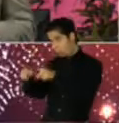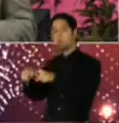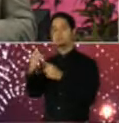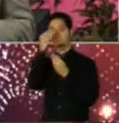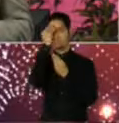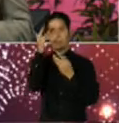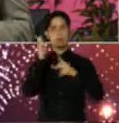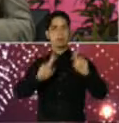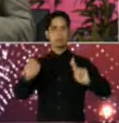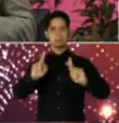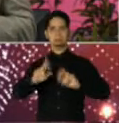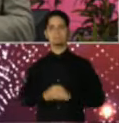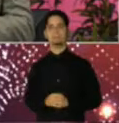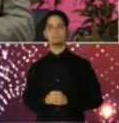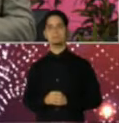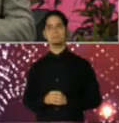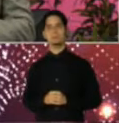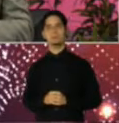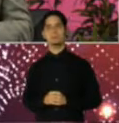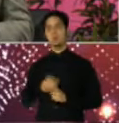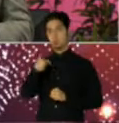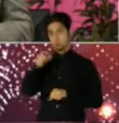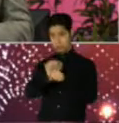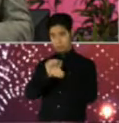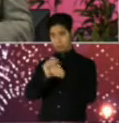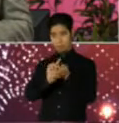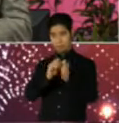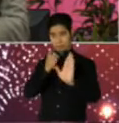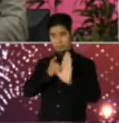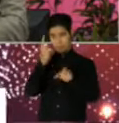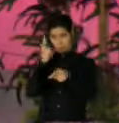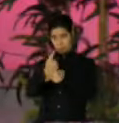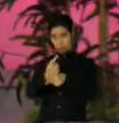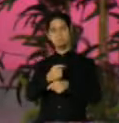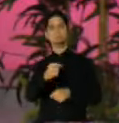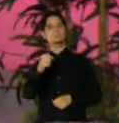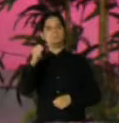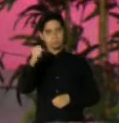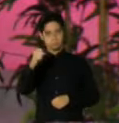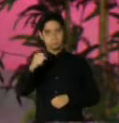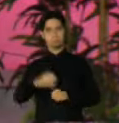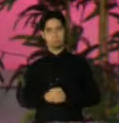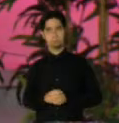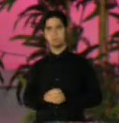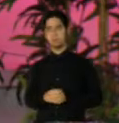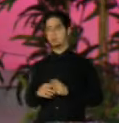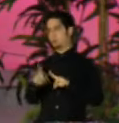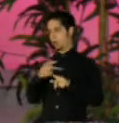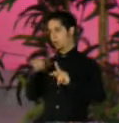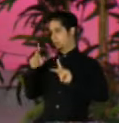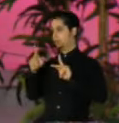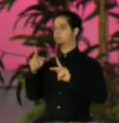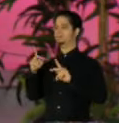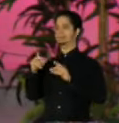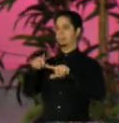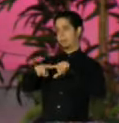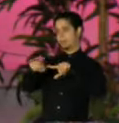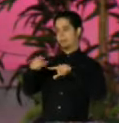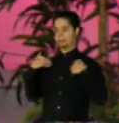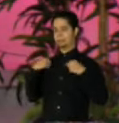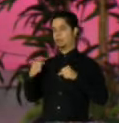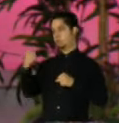Sí, definitivamente. Entonces, usted es psiquiatra. La preocupación sería en términos, por ejemplo, de pacientes de salud mental que necesitan unos